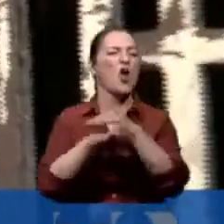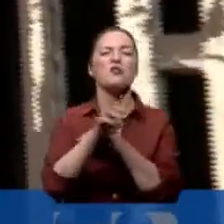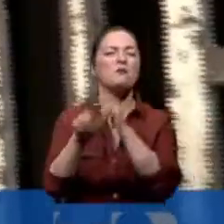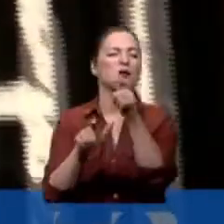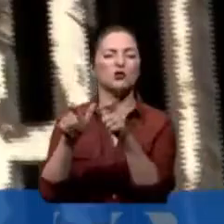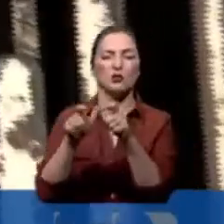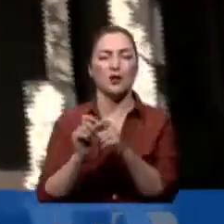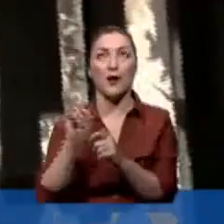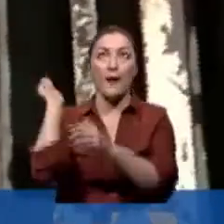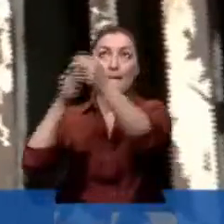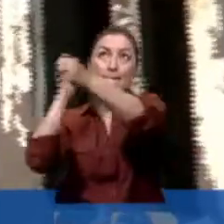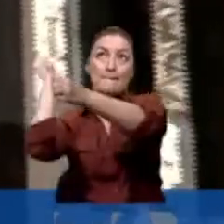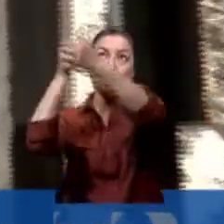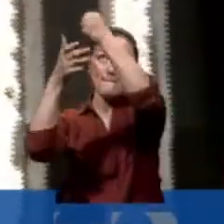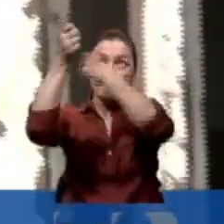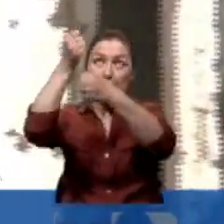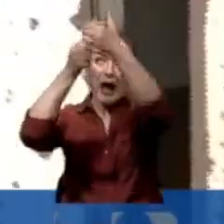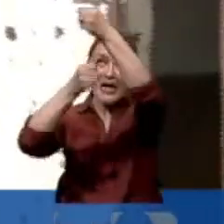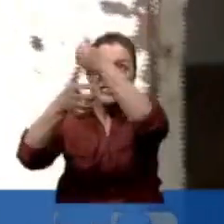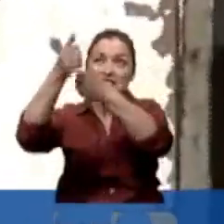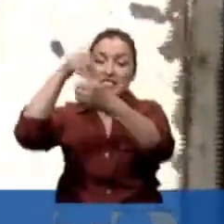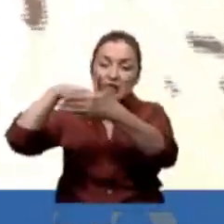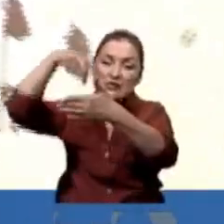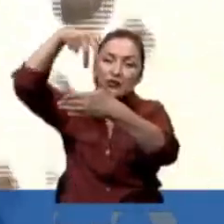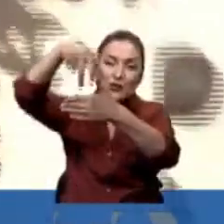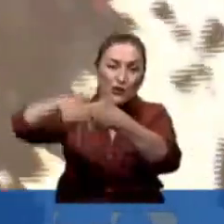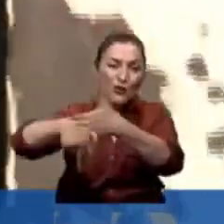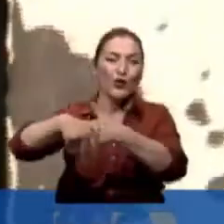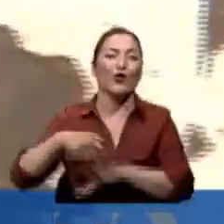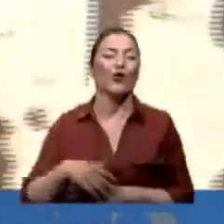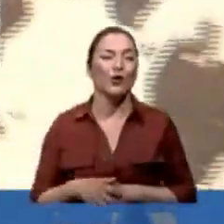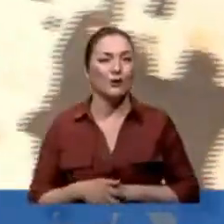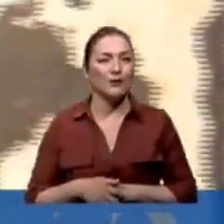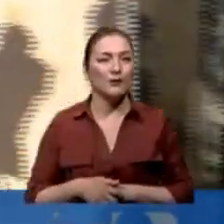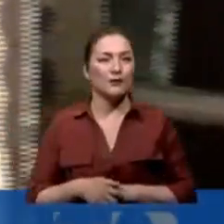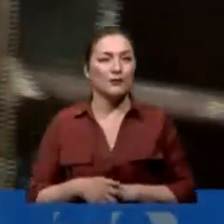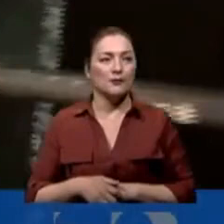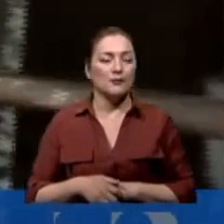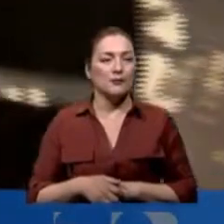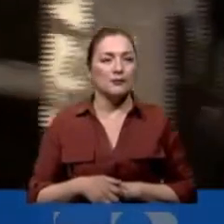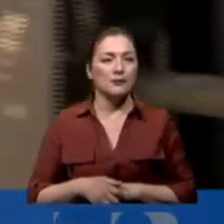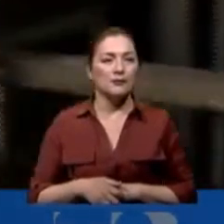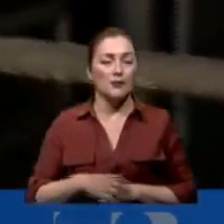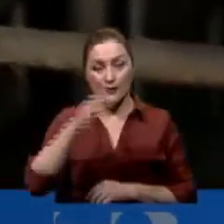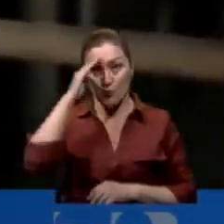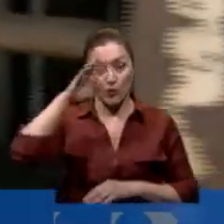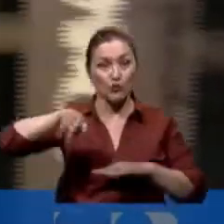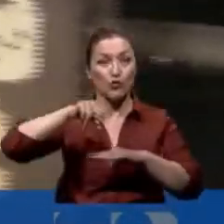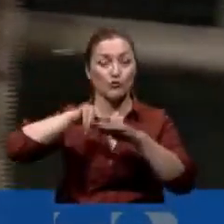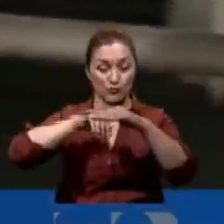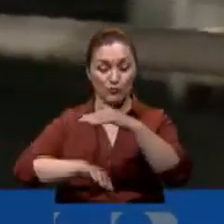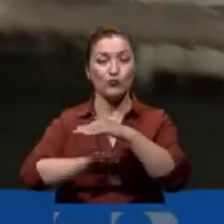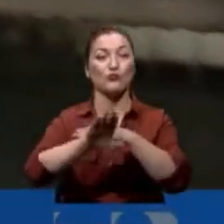que han creado precisamente para poder ingresar y en la parte interna que ya pudo la policía